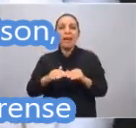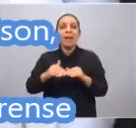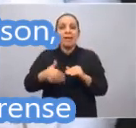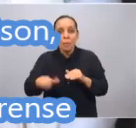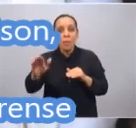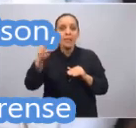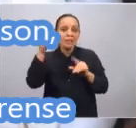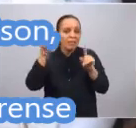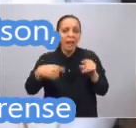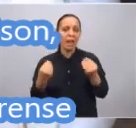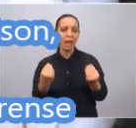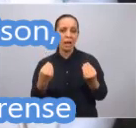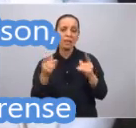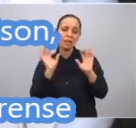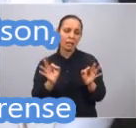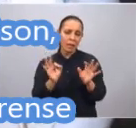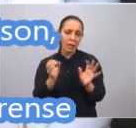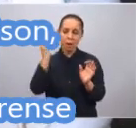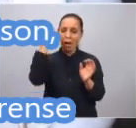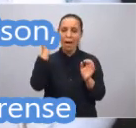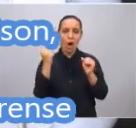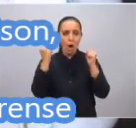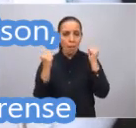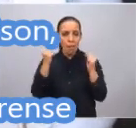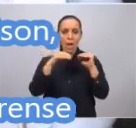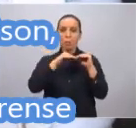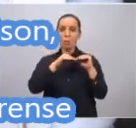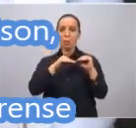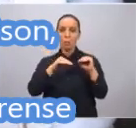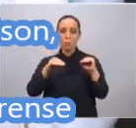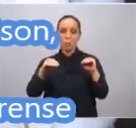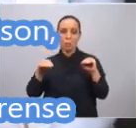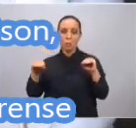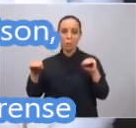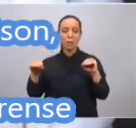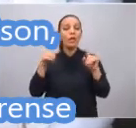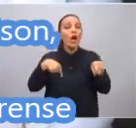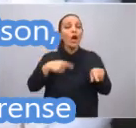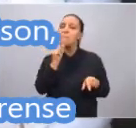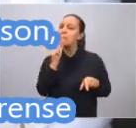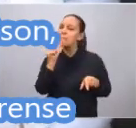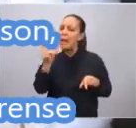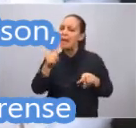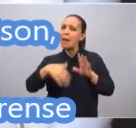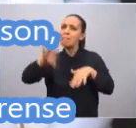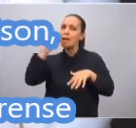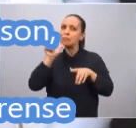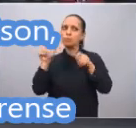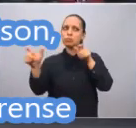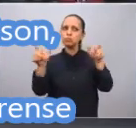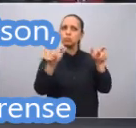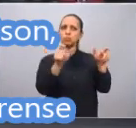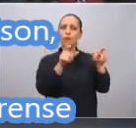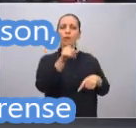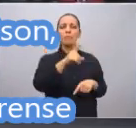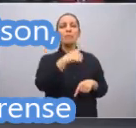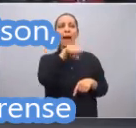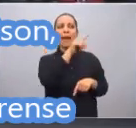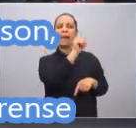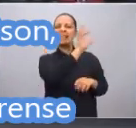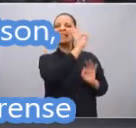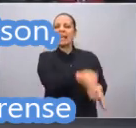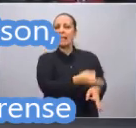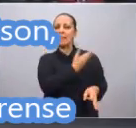la recesión. Y después, la palabra que hoy más suena para que tome nota el